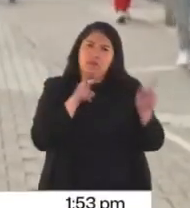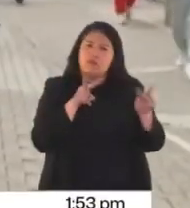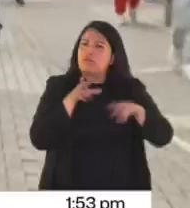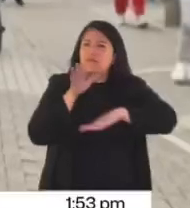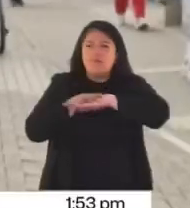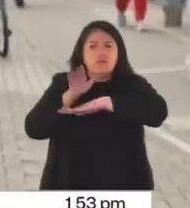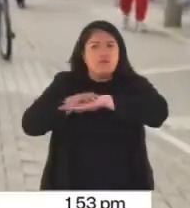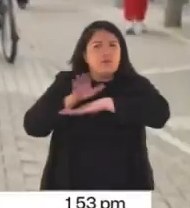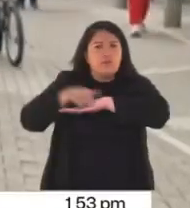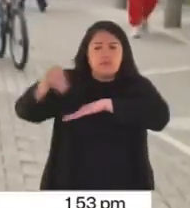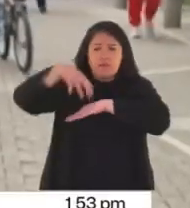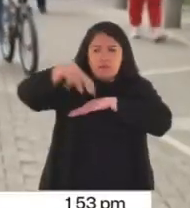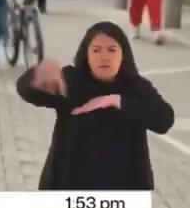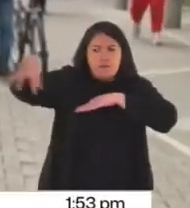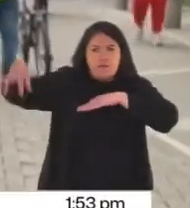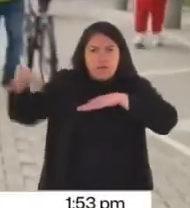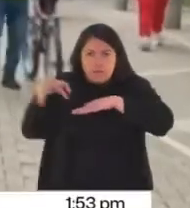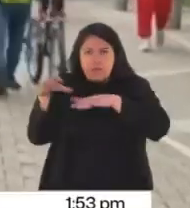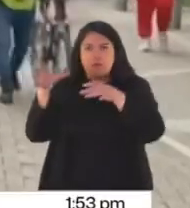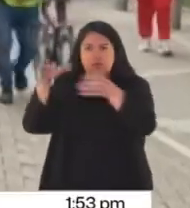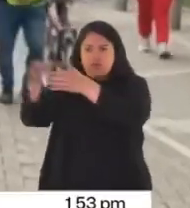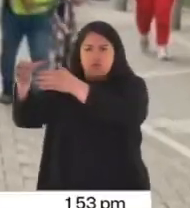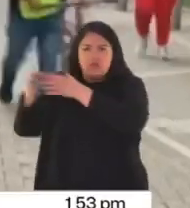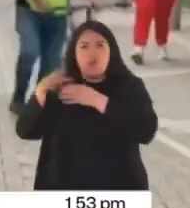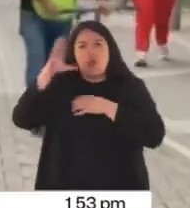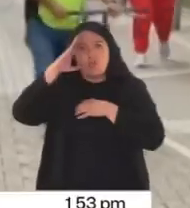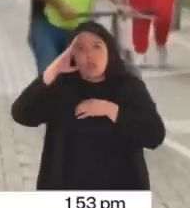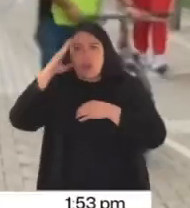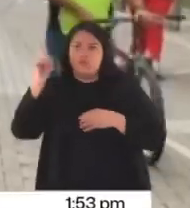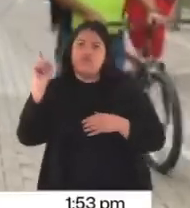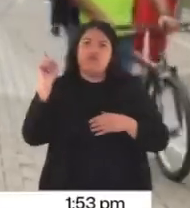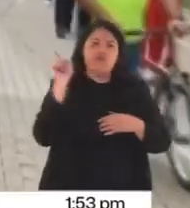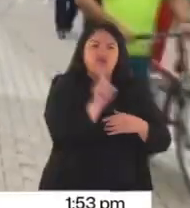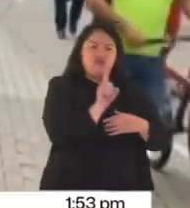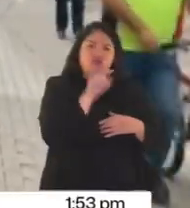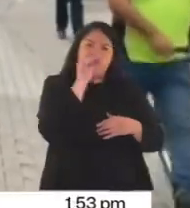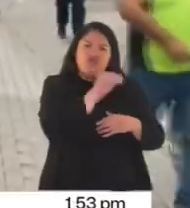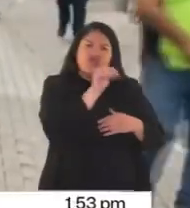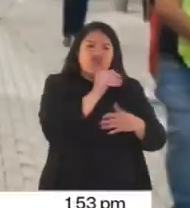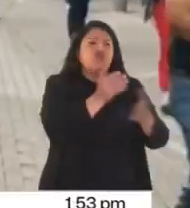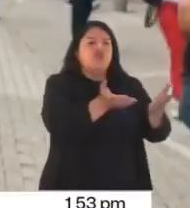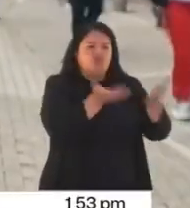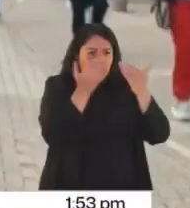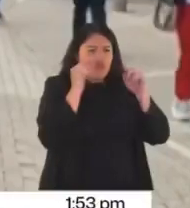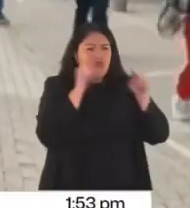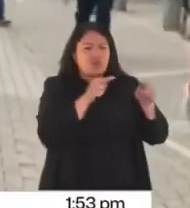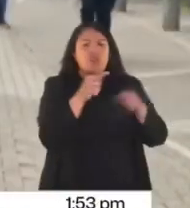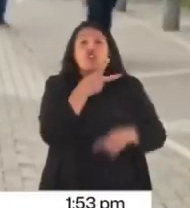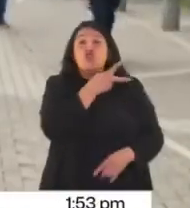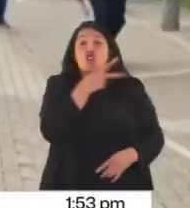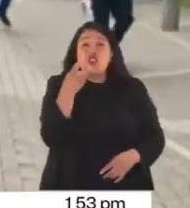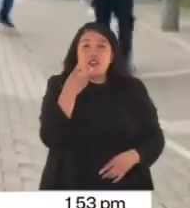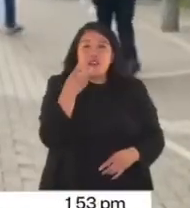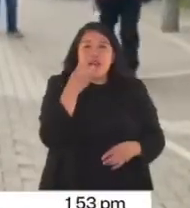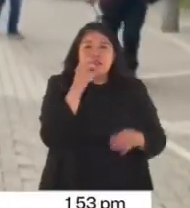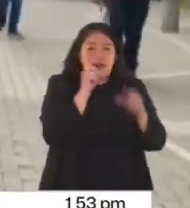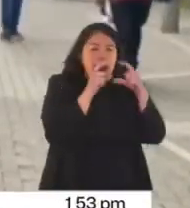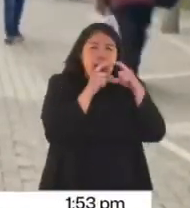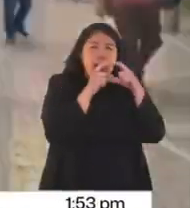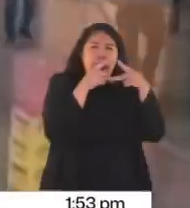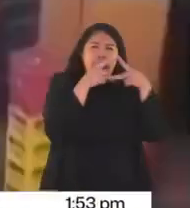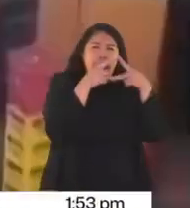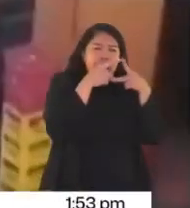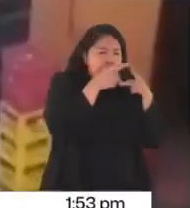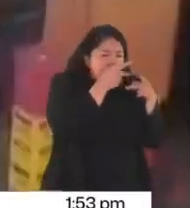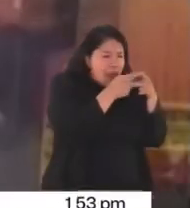del sector, donde llegan, lo abordan, lo identifican y le encuentran más de 200 dosis. Esta